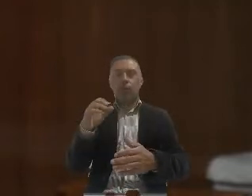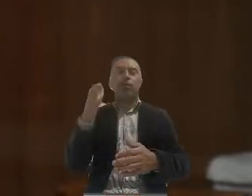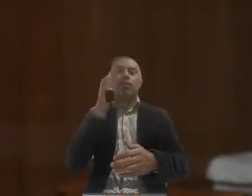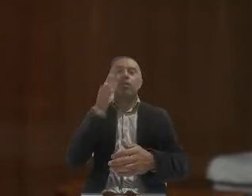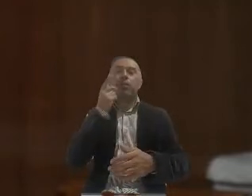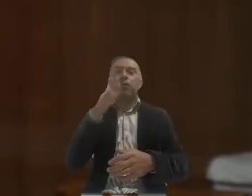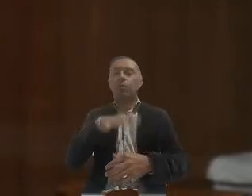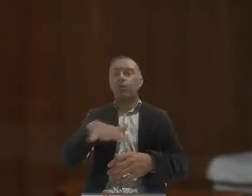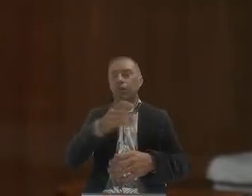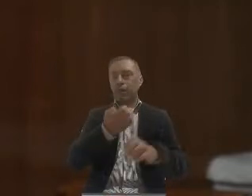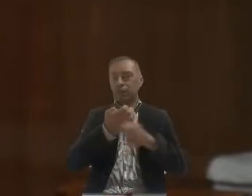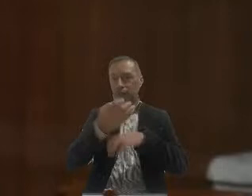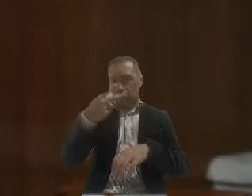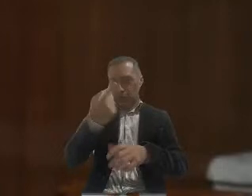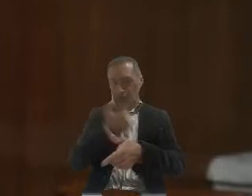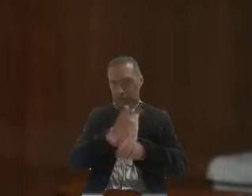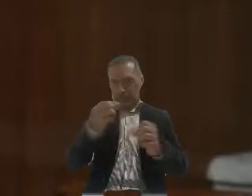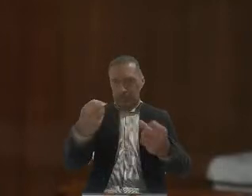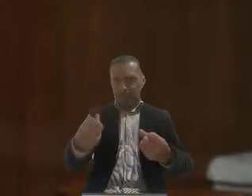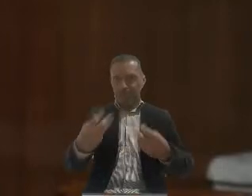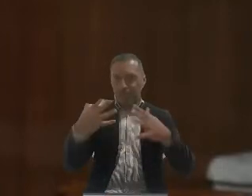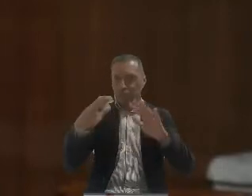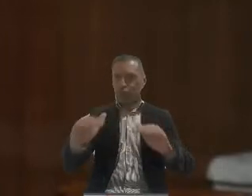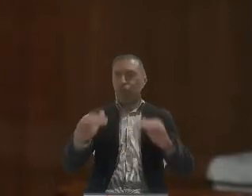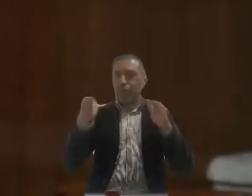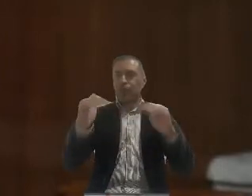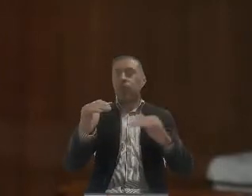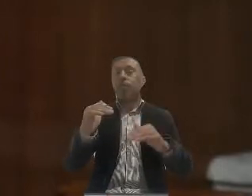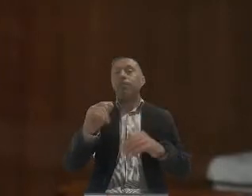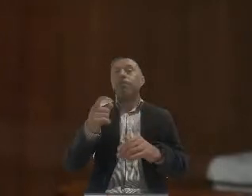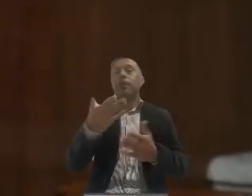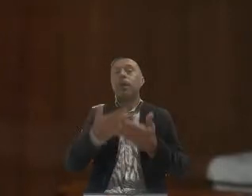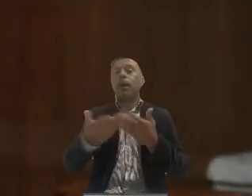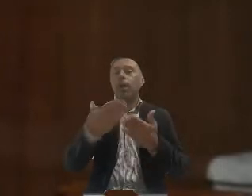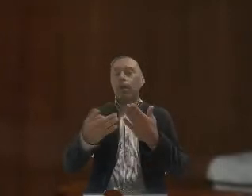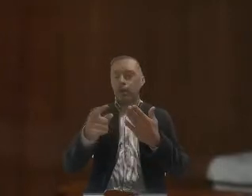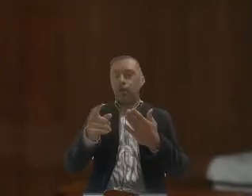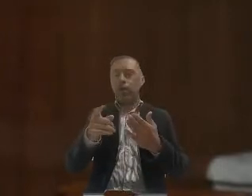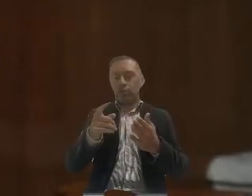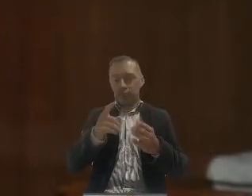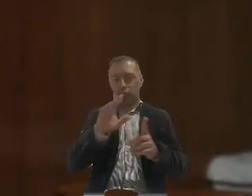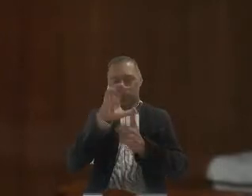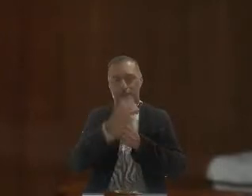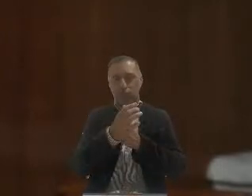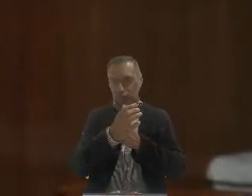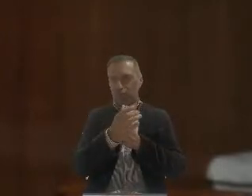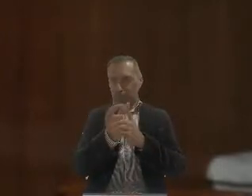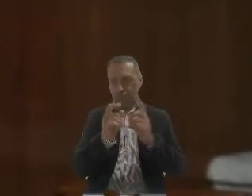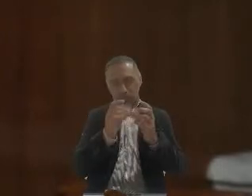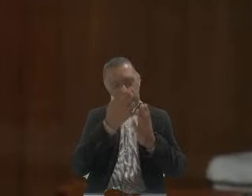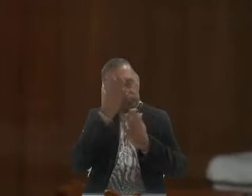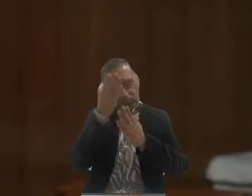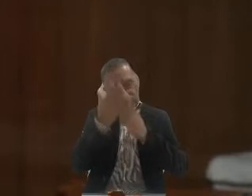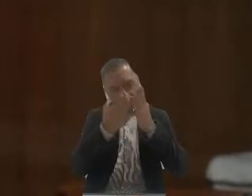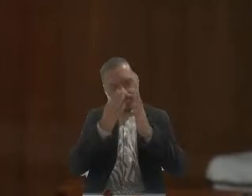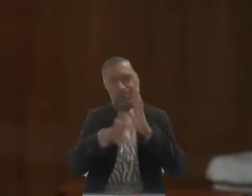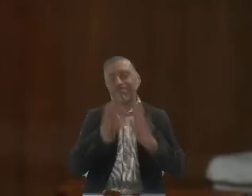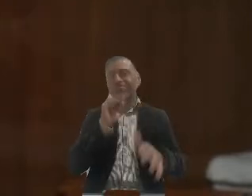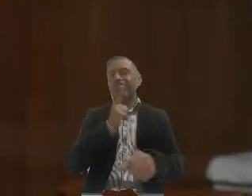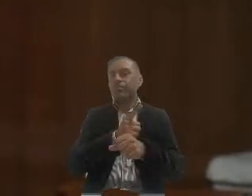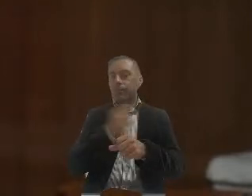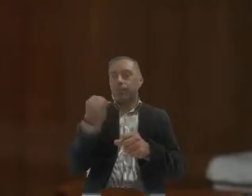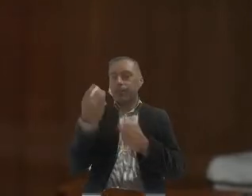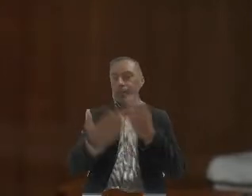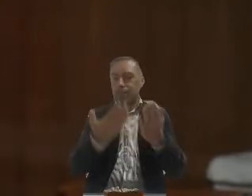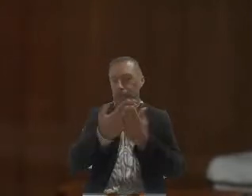Soberano de México. En atención al estudio realizado, quienes integramos la Comisión Legislativa, apreciamos que la iniciativa con proyecto de